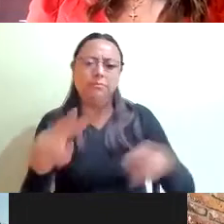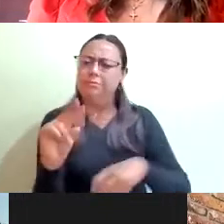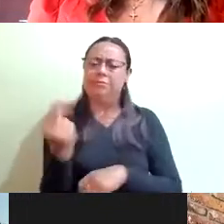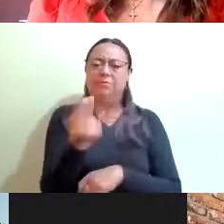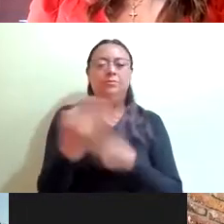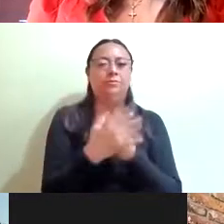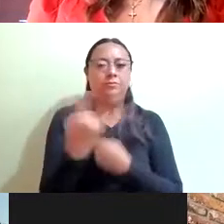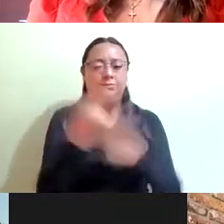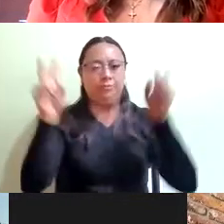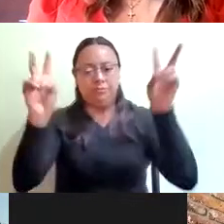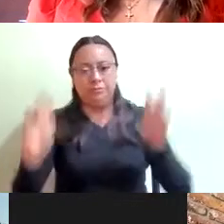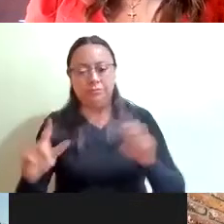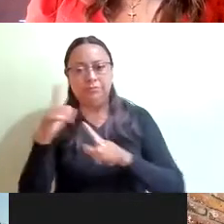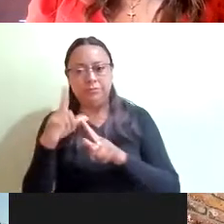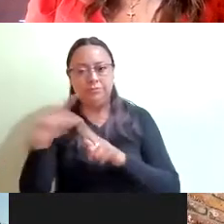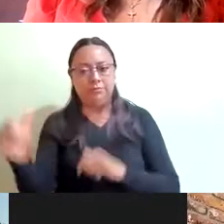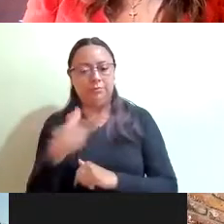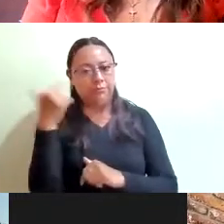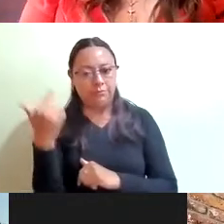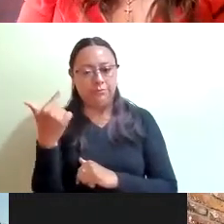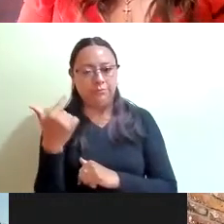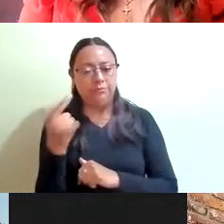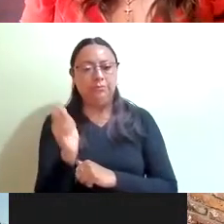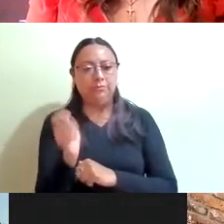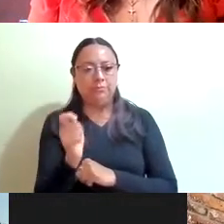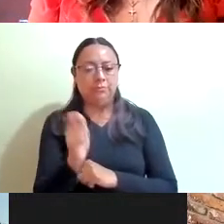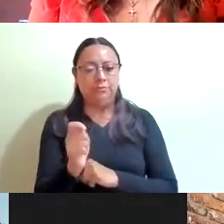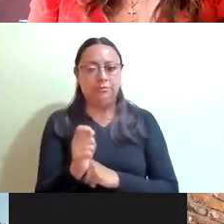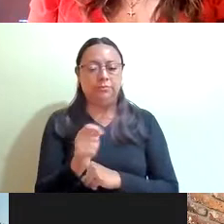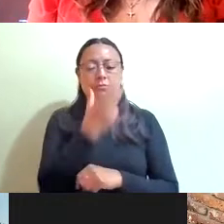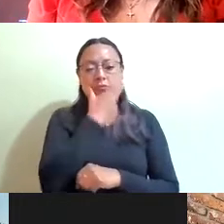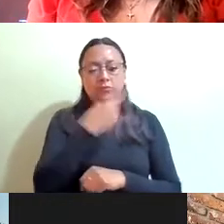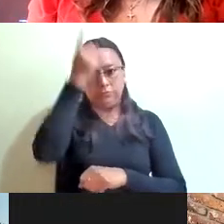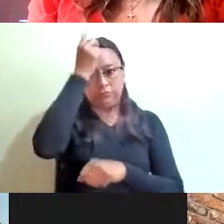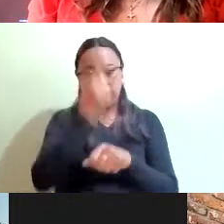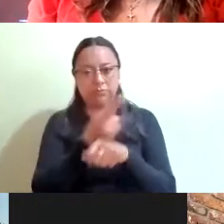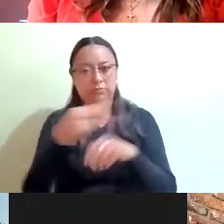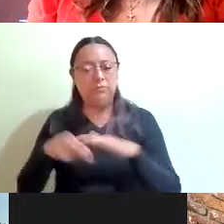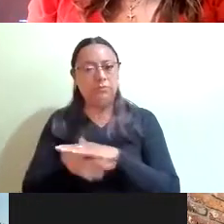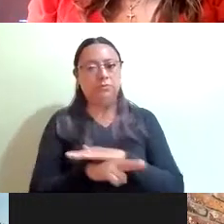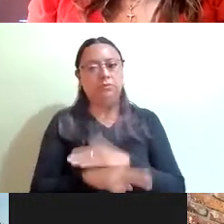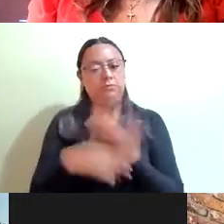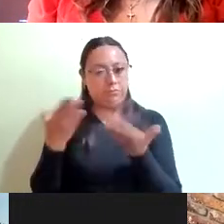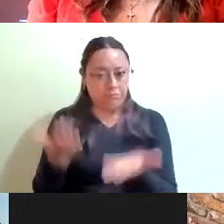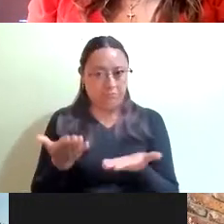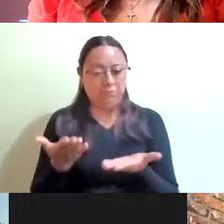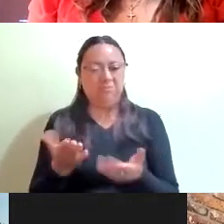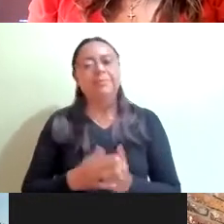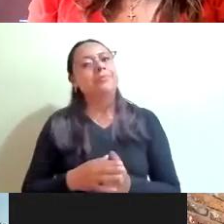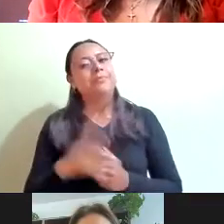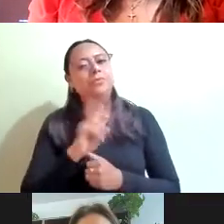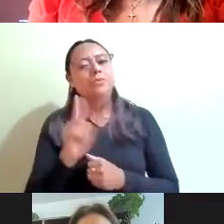de la línea 12 no nos va a informar nada el director del metro. Recordemos que el director del metro entró